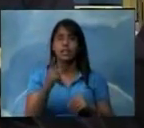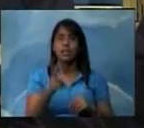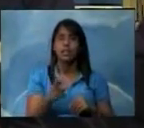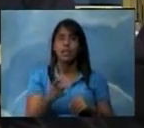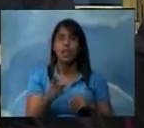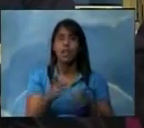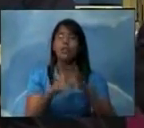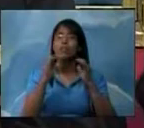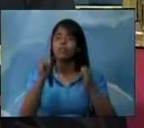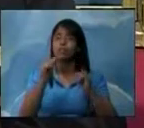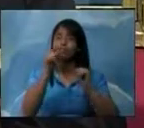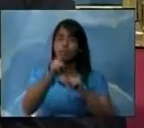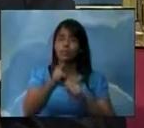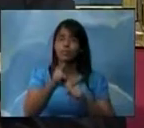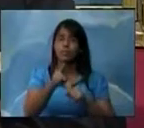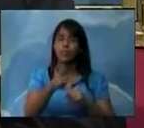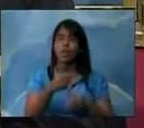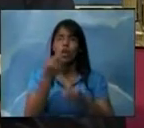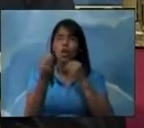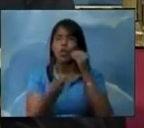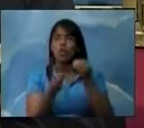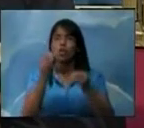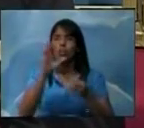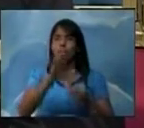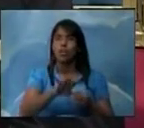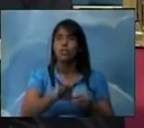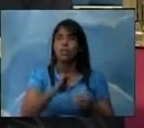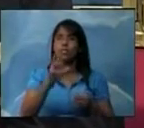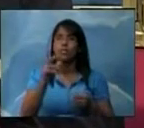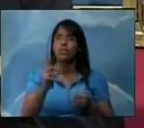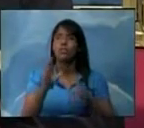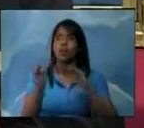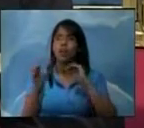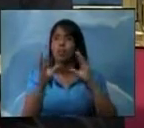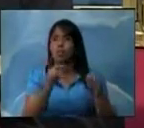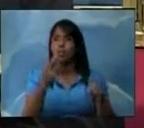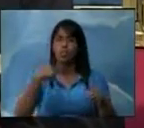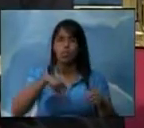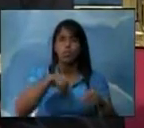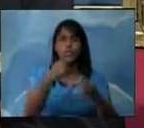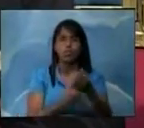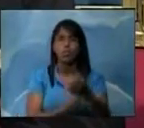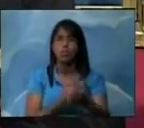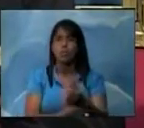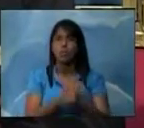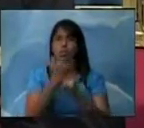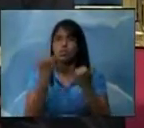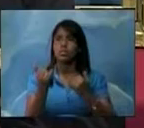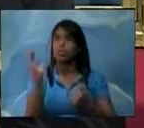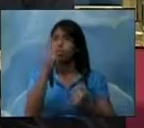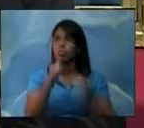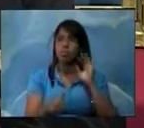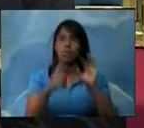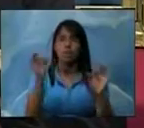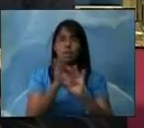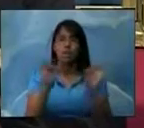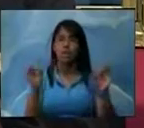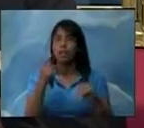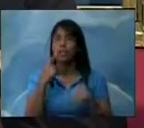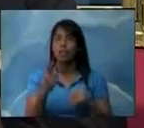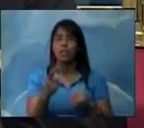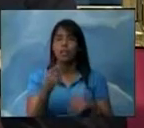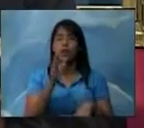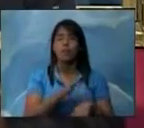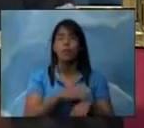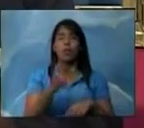eso, como estaba comentándolo nuestro hermano Juan, ya no hay más nada que decir,